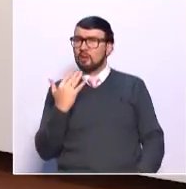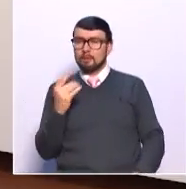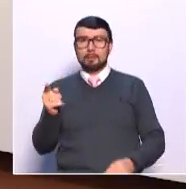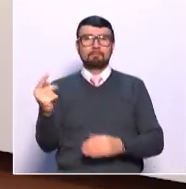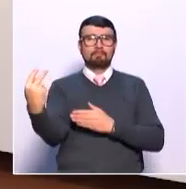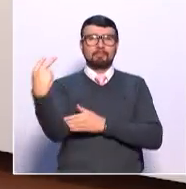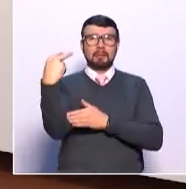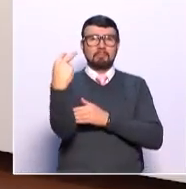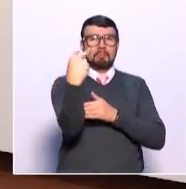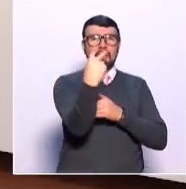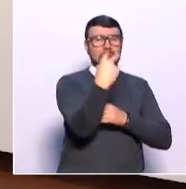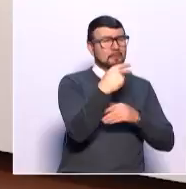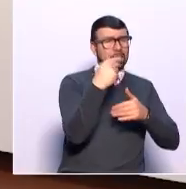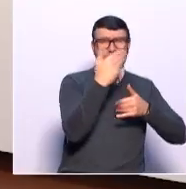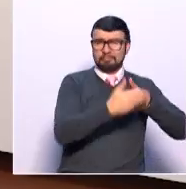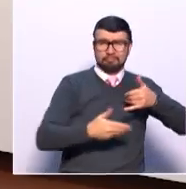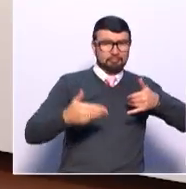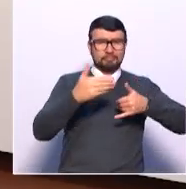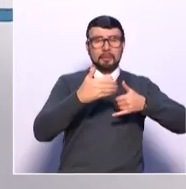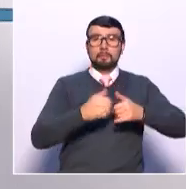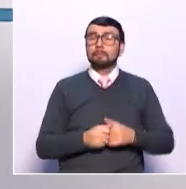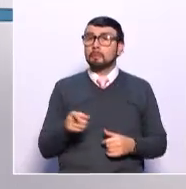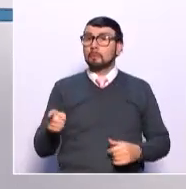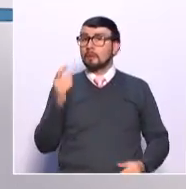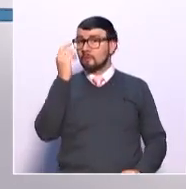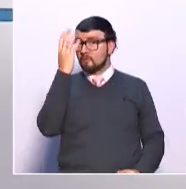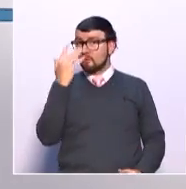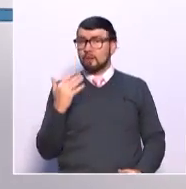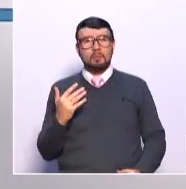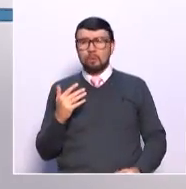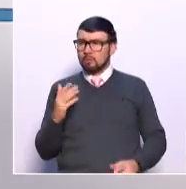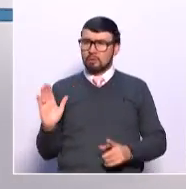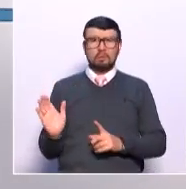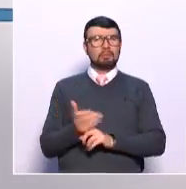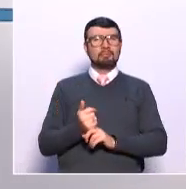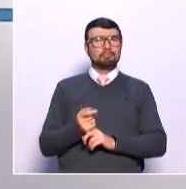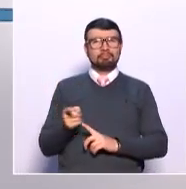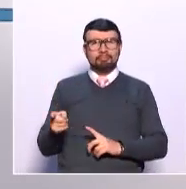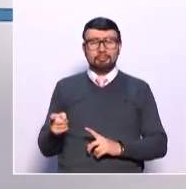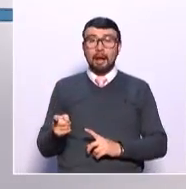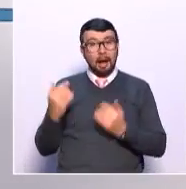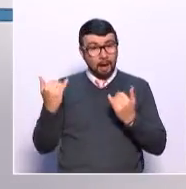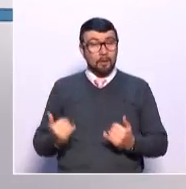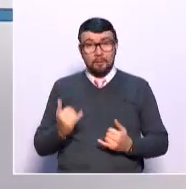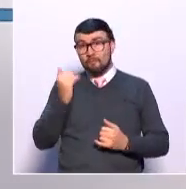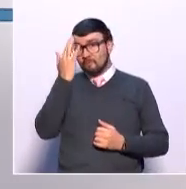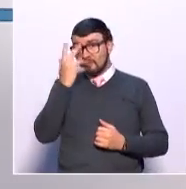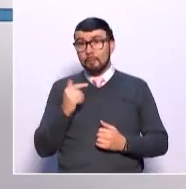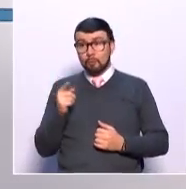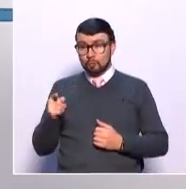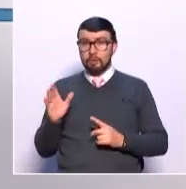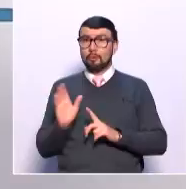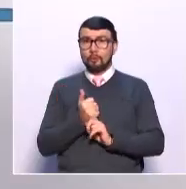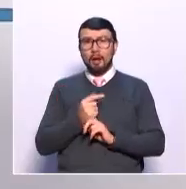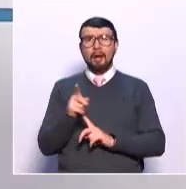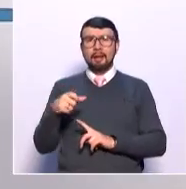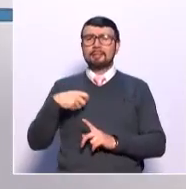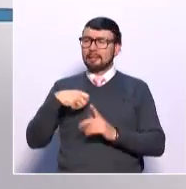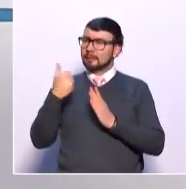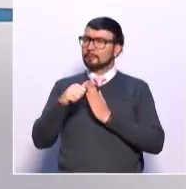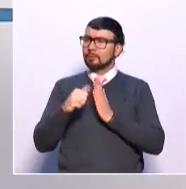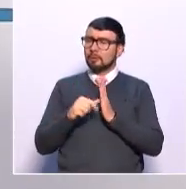en este momento es nuestro programa conexión bital facebook live es la red social ahora mismo pueden ustedes que ya tienen el programa